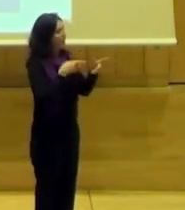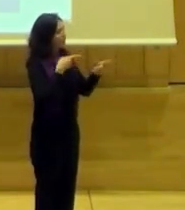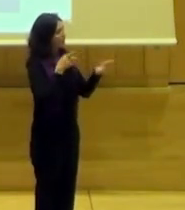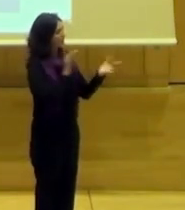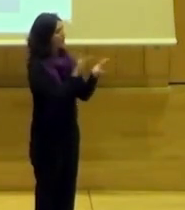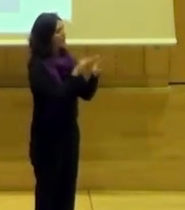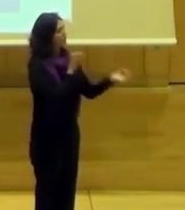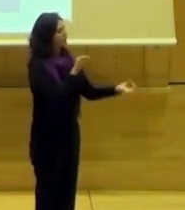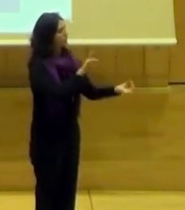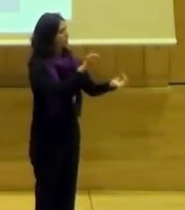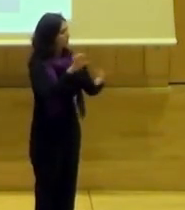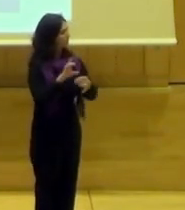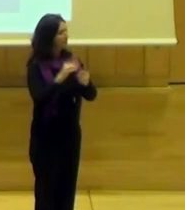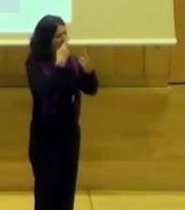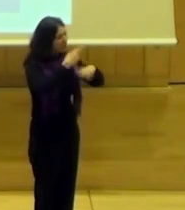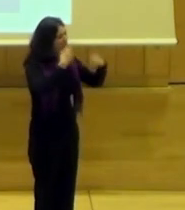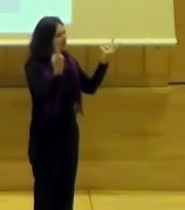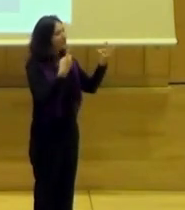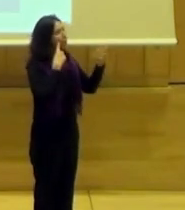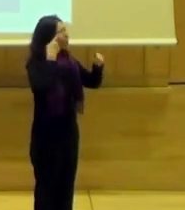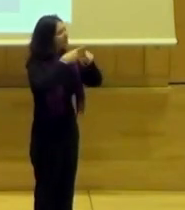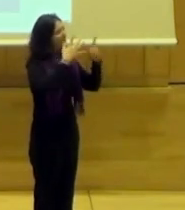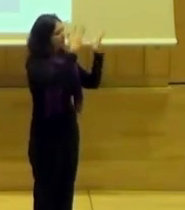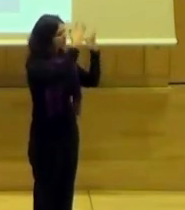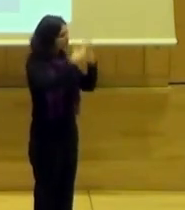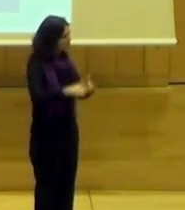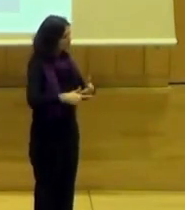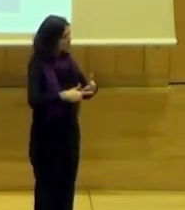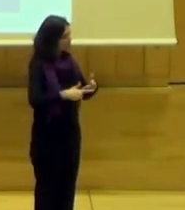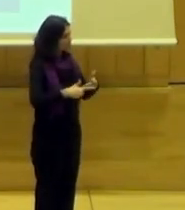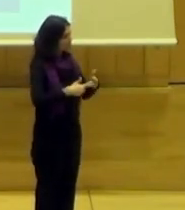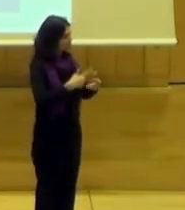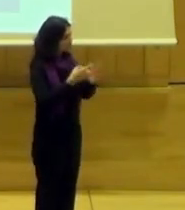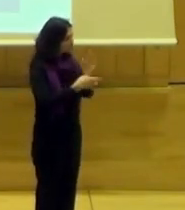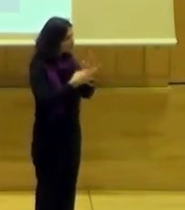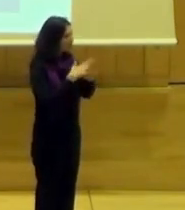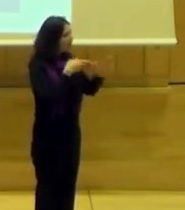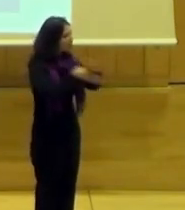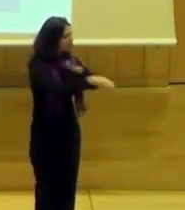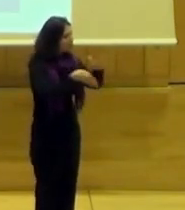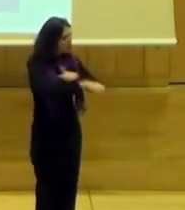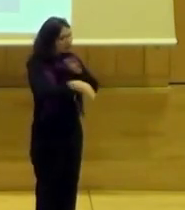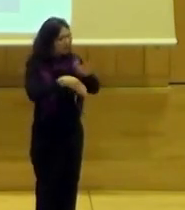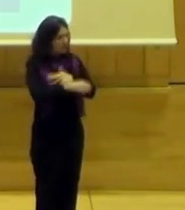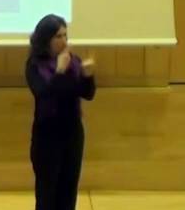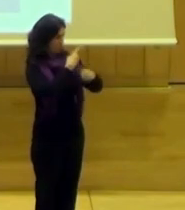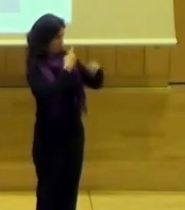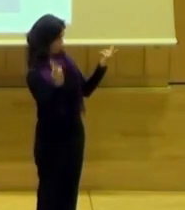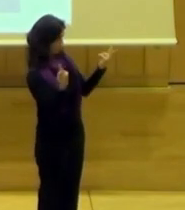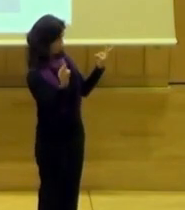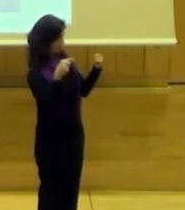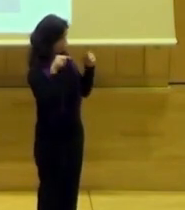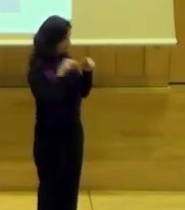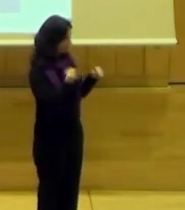pero sobre todo demostrar, hacer un balance ecuánime y sobre todo de acceso público a la Open Data.